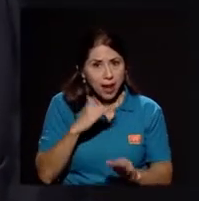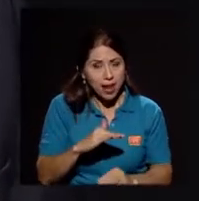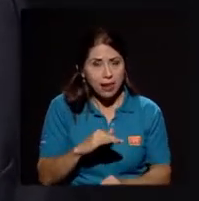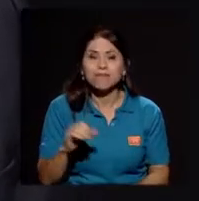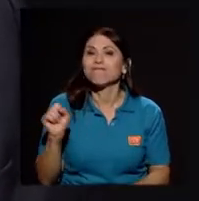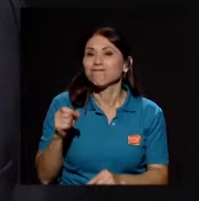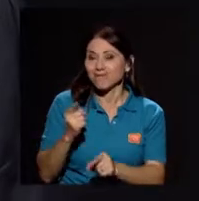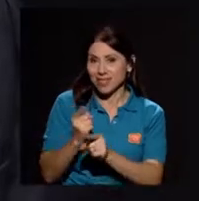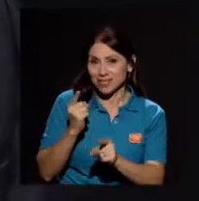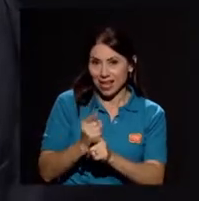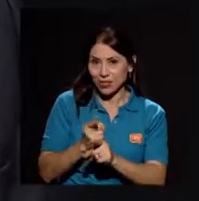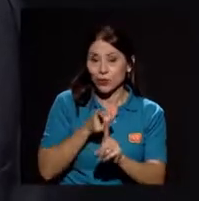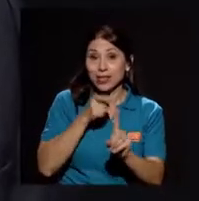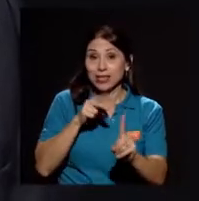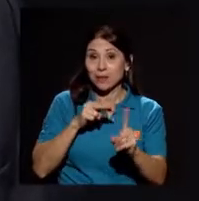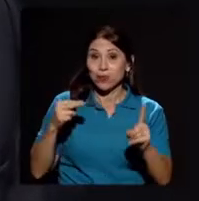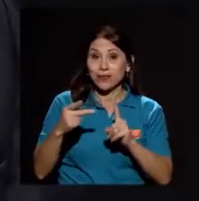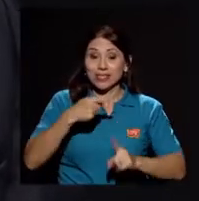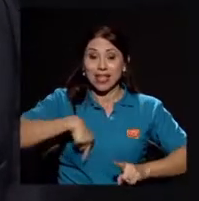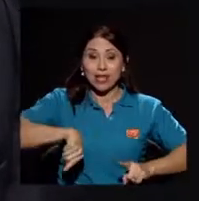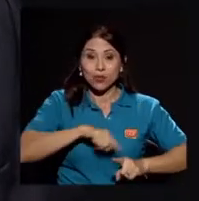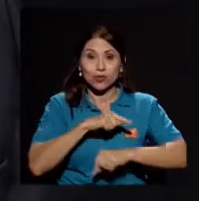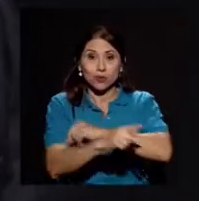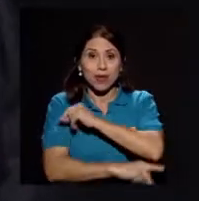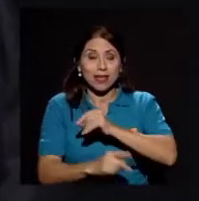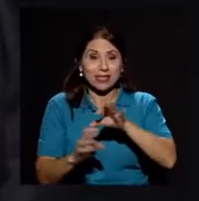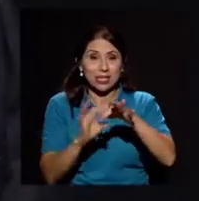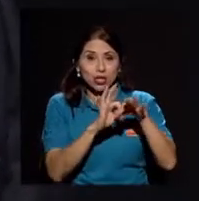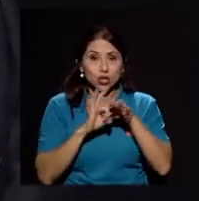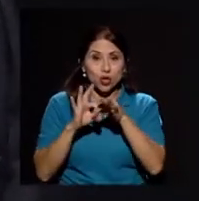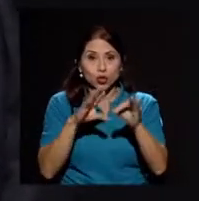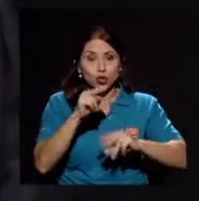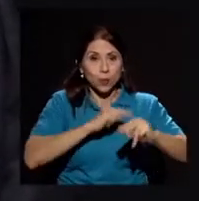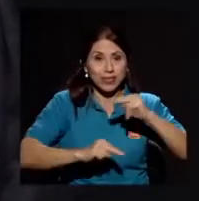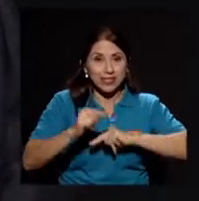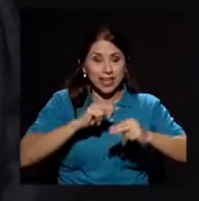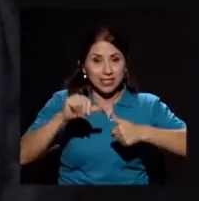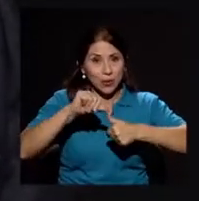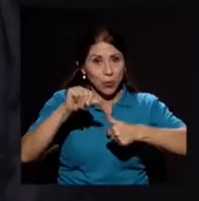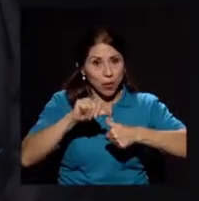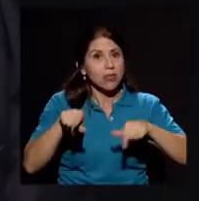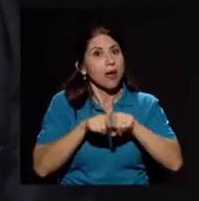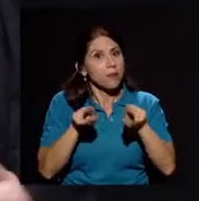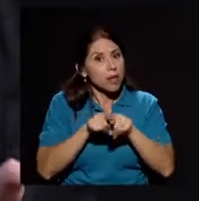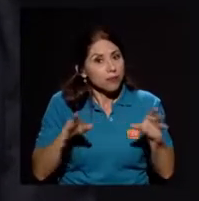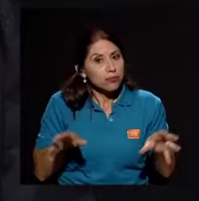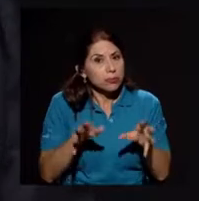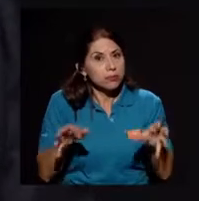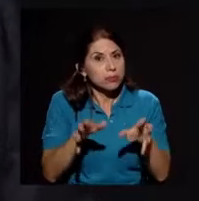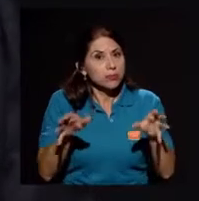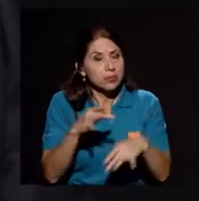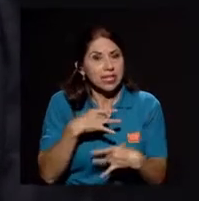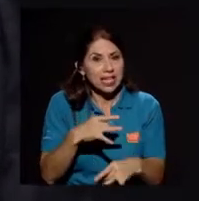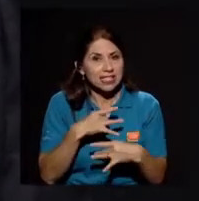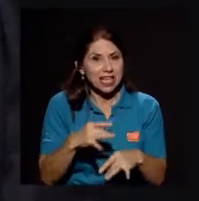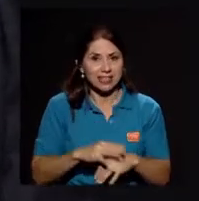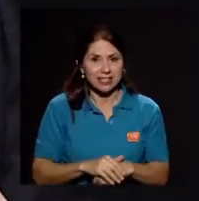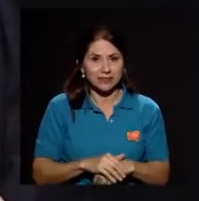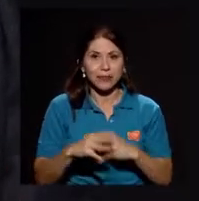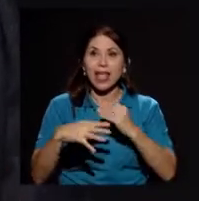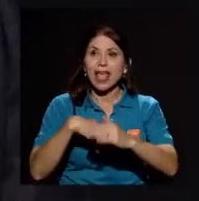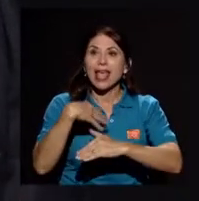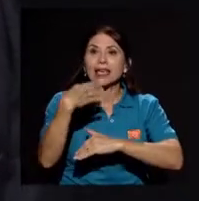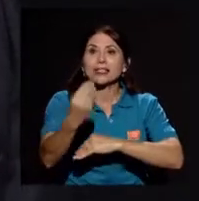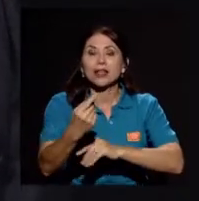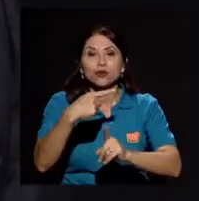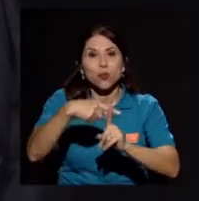incluso desde el punto de vista de nuestros socios comerciales centroamericanos ahí vamos a tener una fuente de dinamismo interesante factores externos positivos que